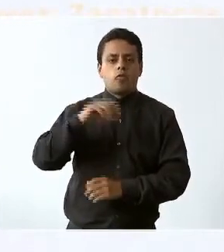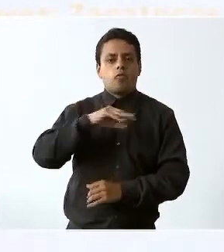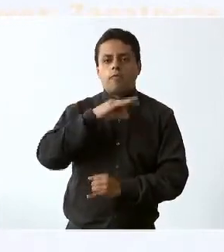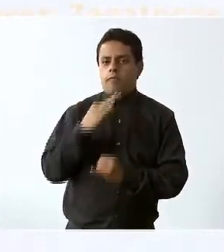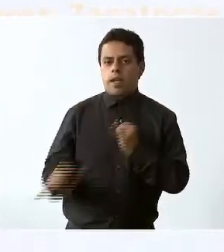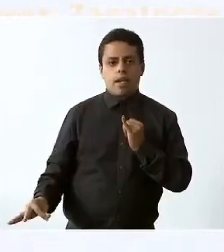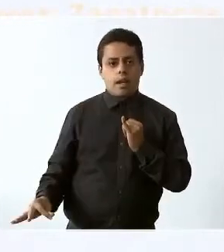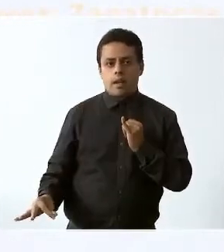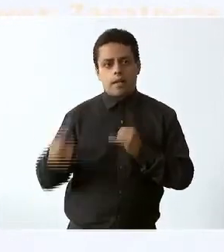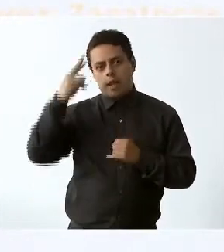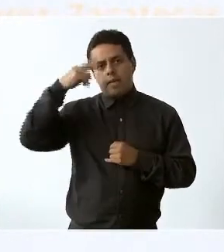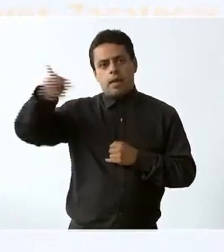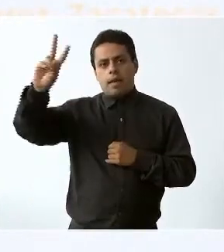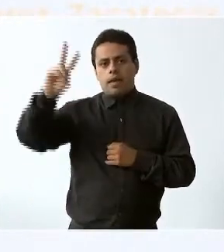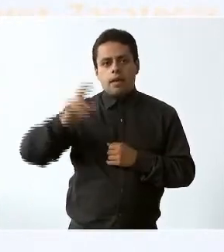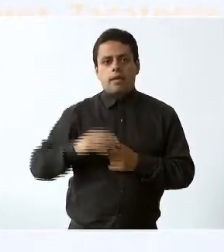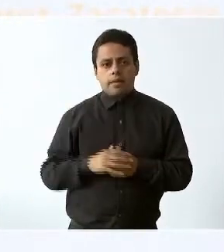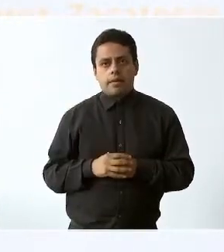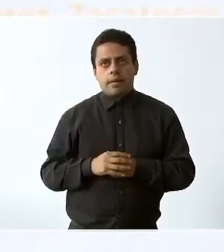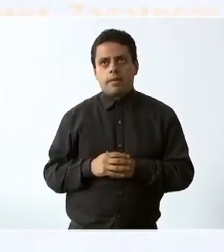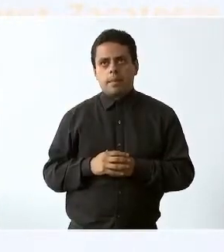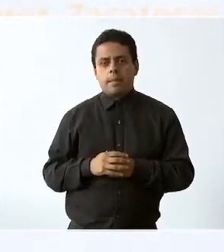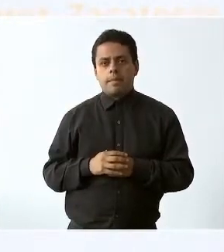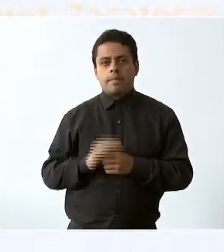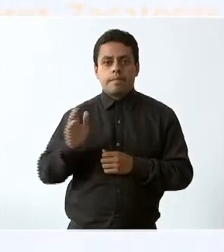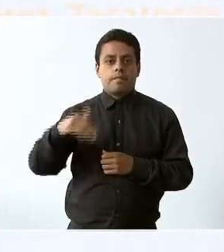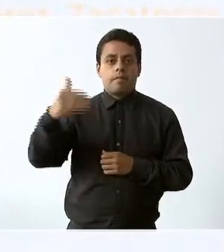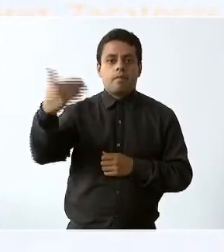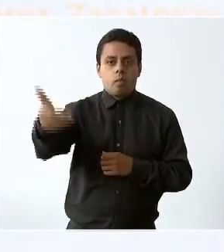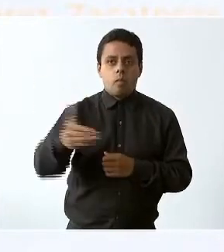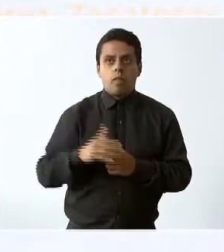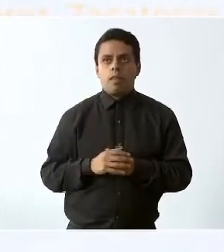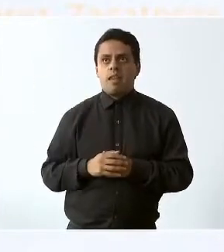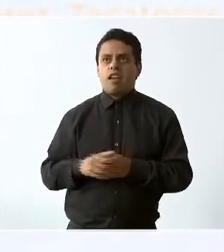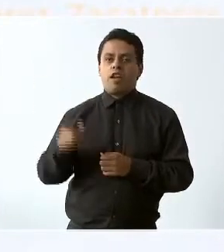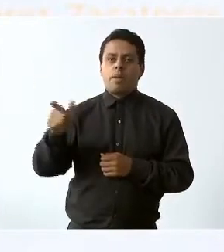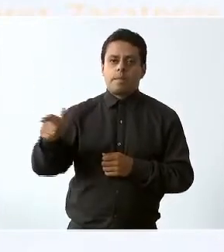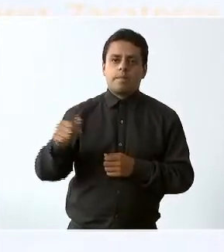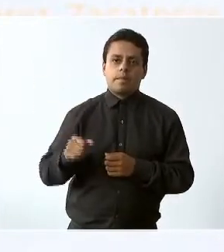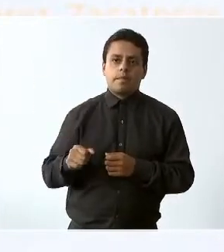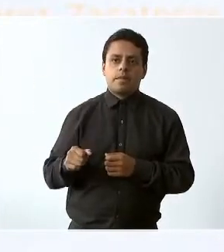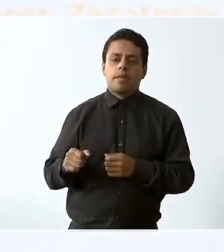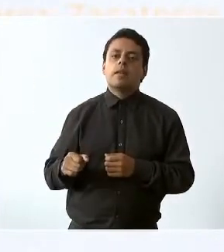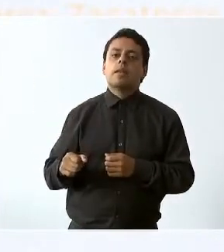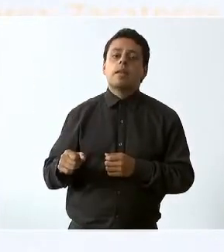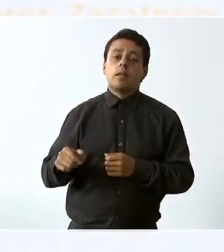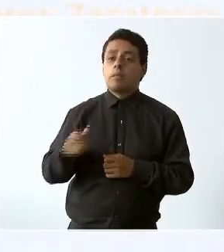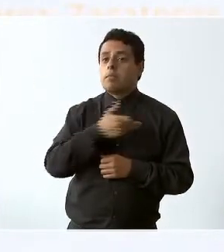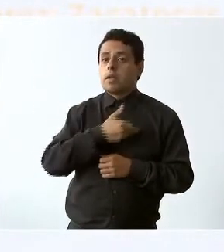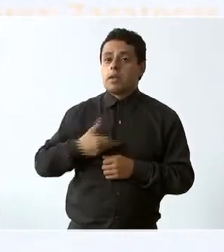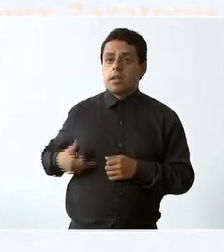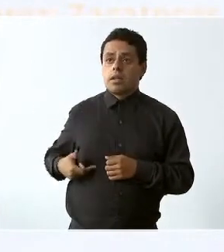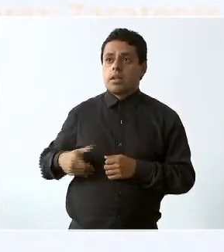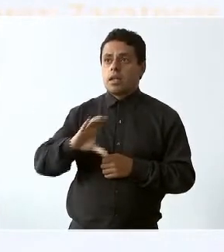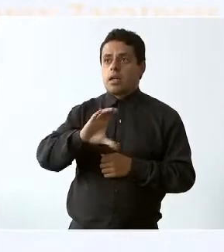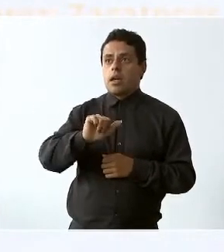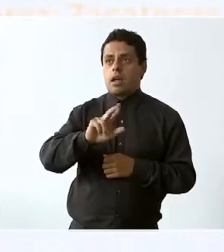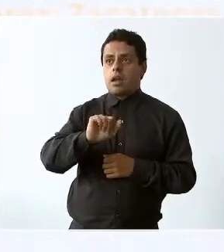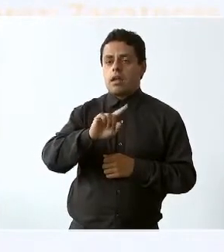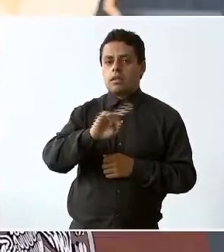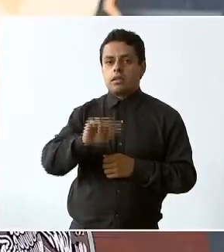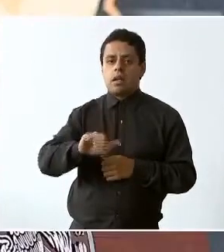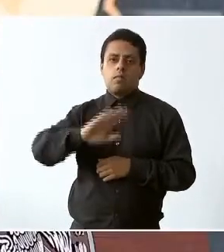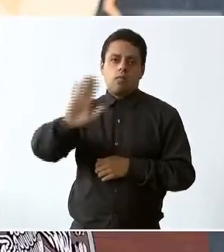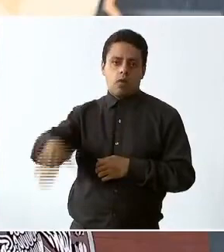odisea, que culminó con el asesinato del presidente Venustiano Carranza